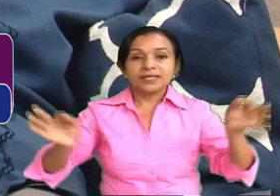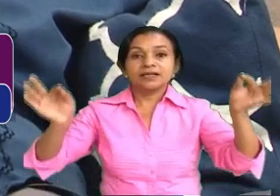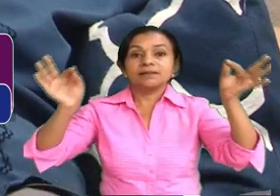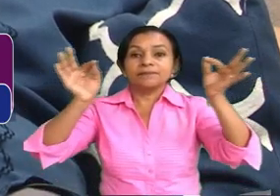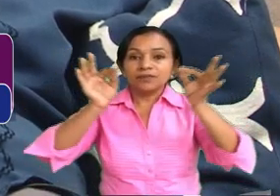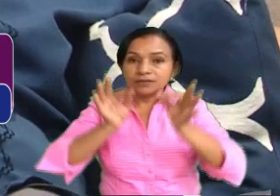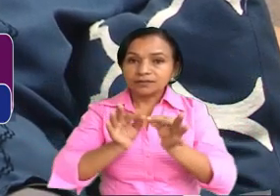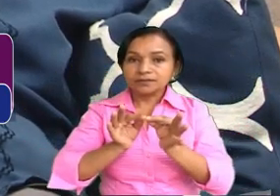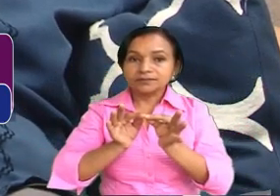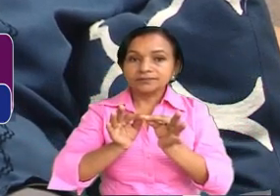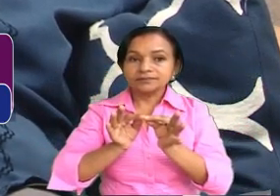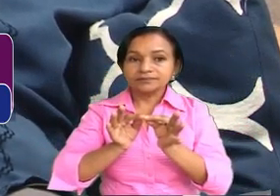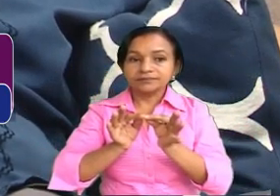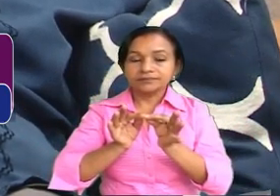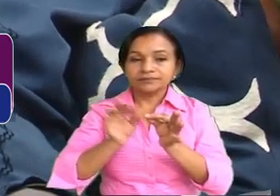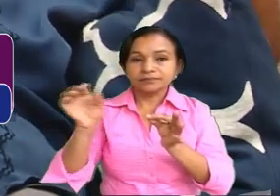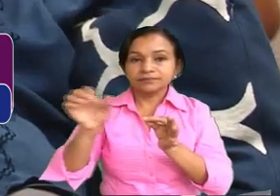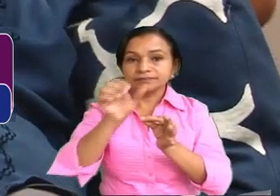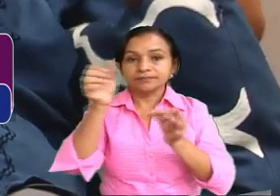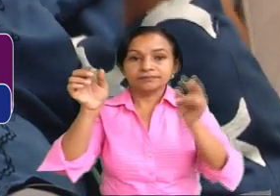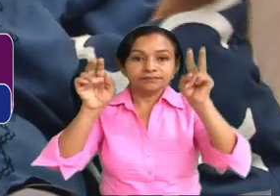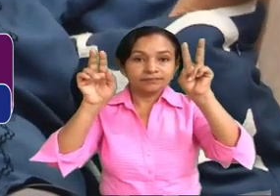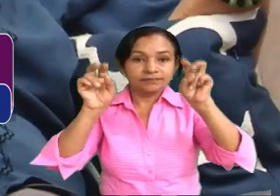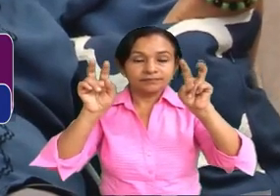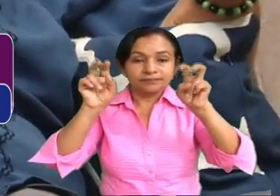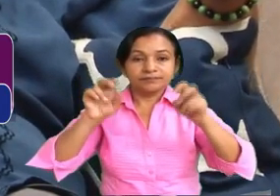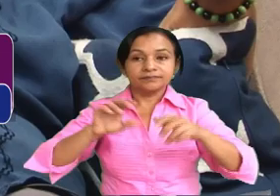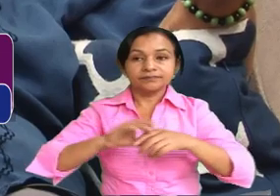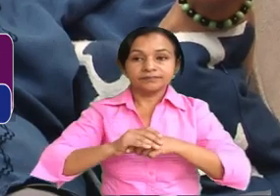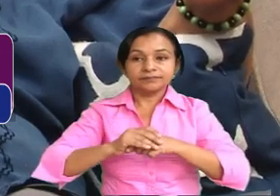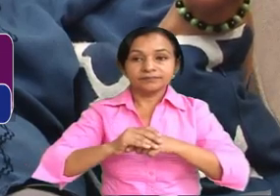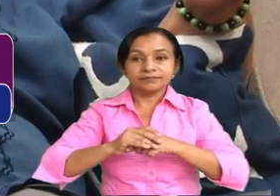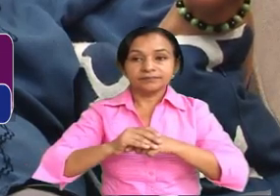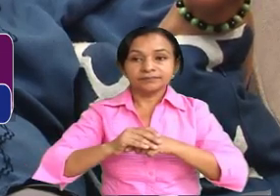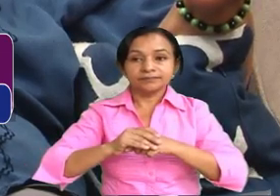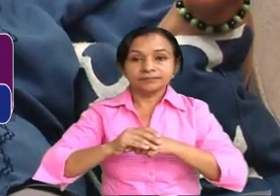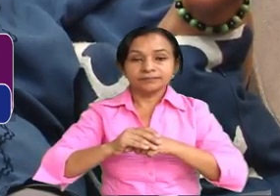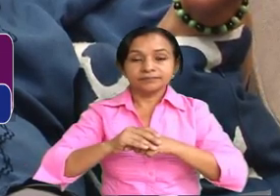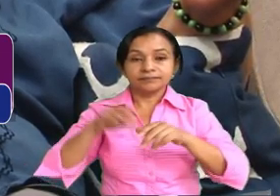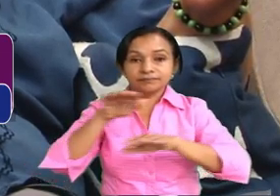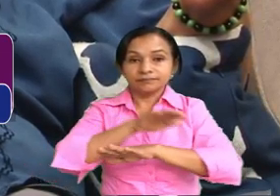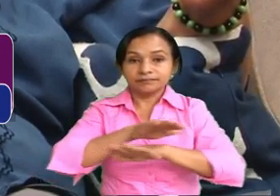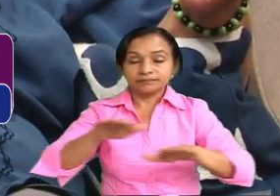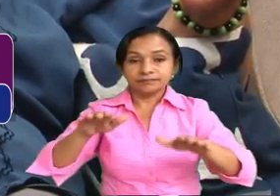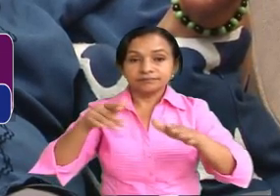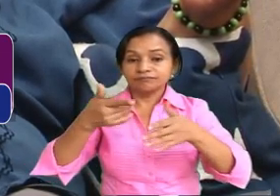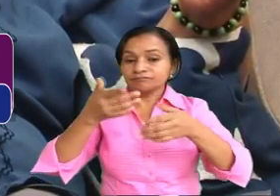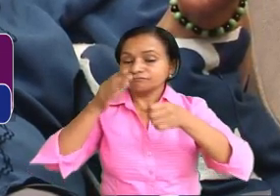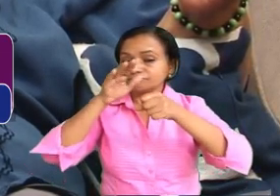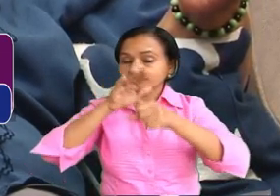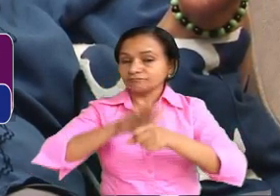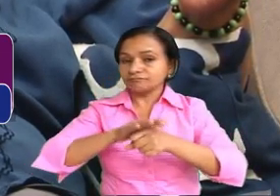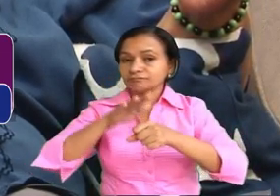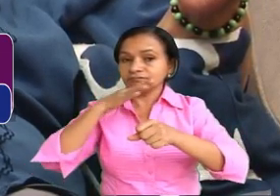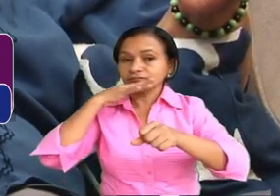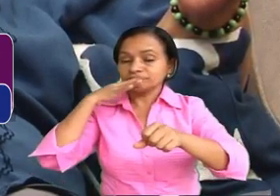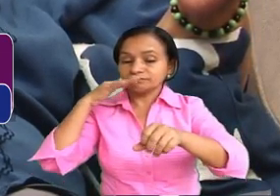importantísima. Lo otro, para terminar con esta discriminación